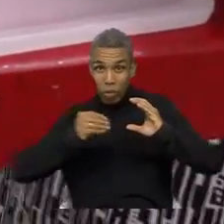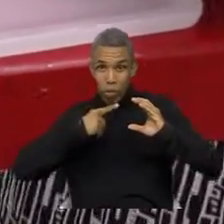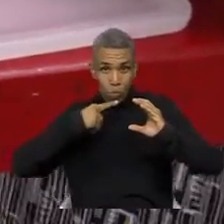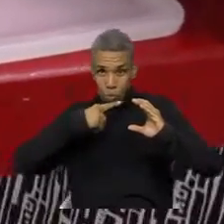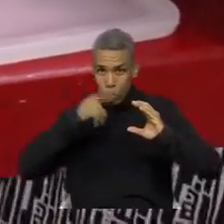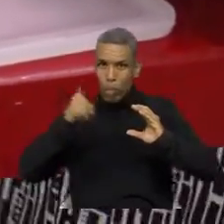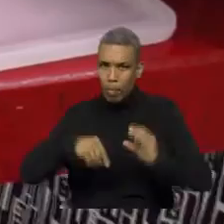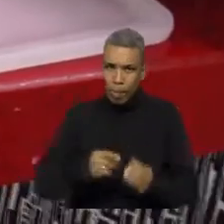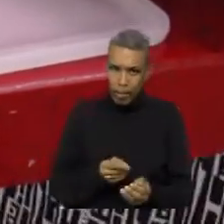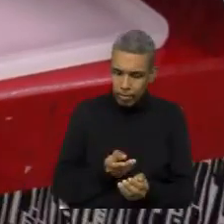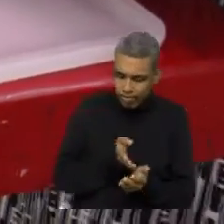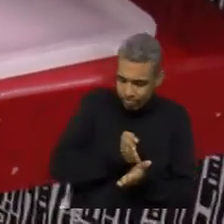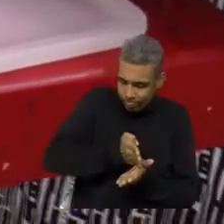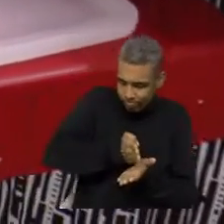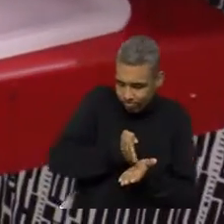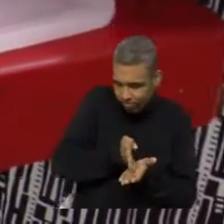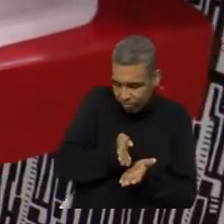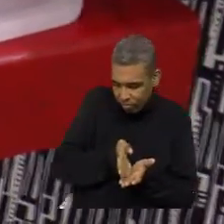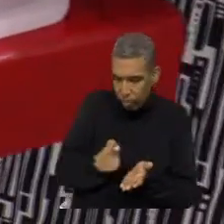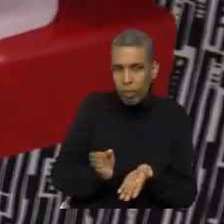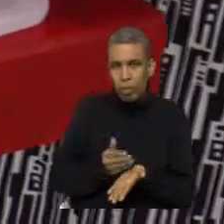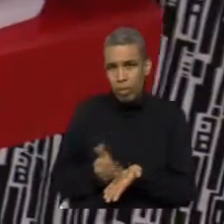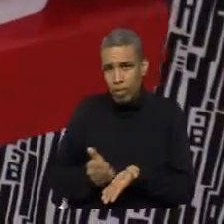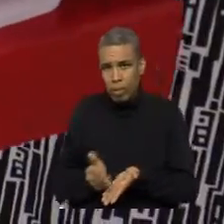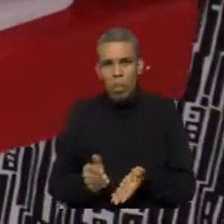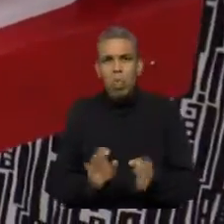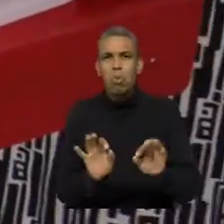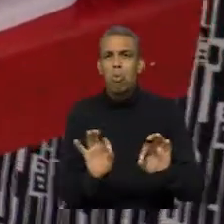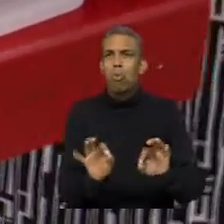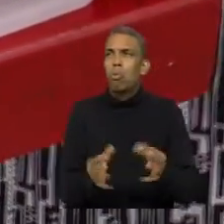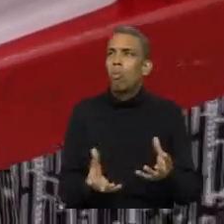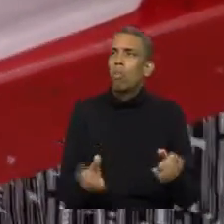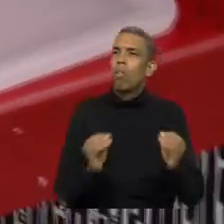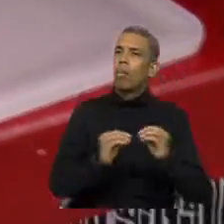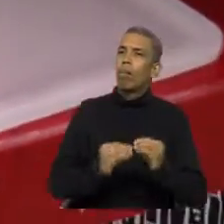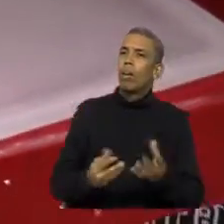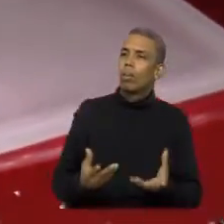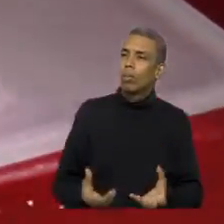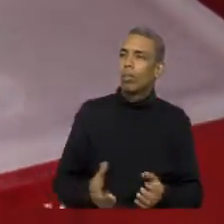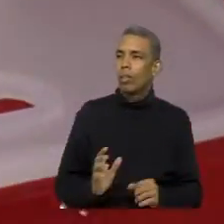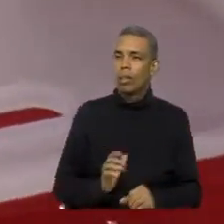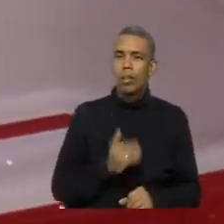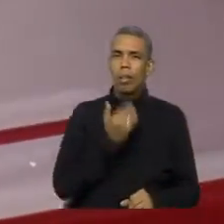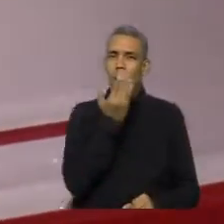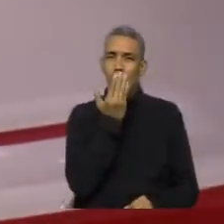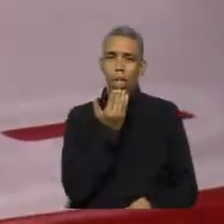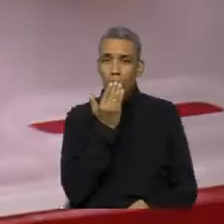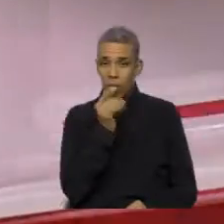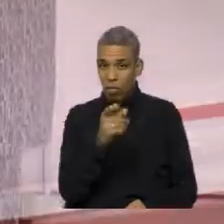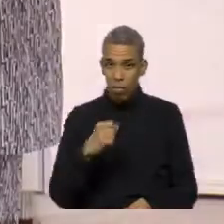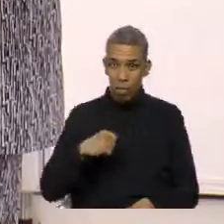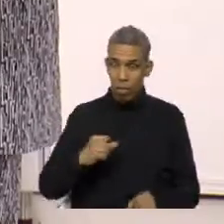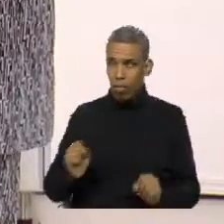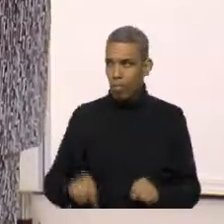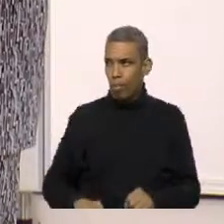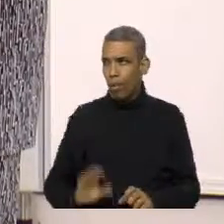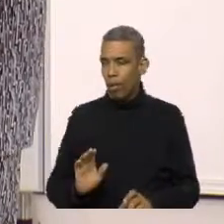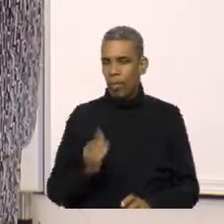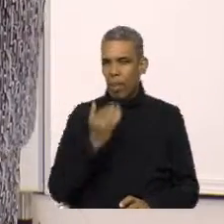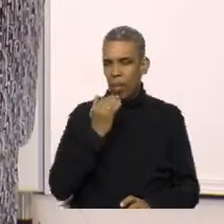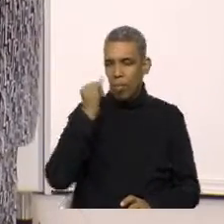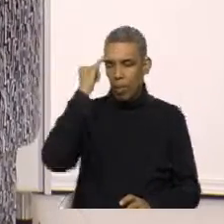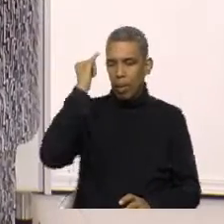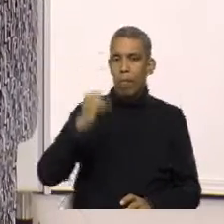Que si le quieren adicionar otra cosa, que porque no tenemos mango, pueden adicionarle